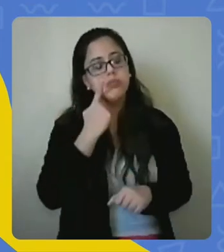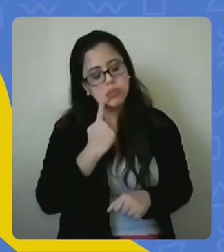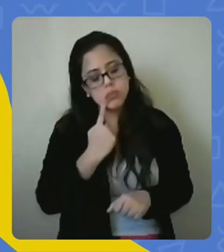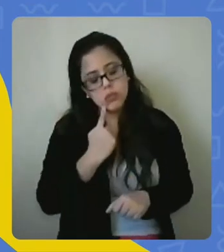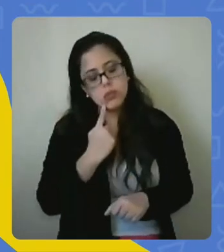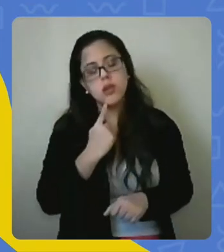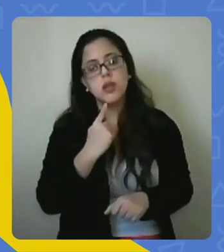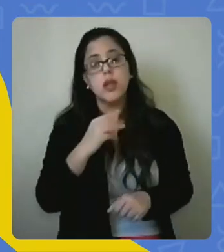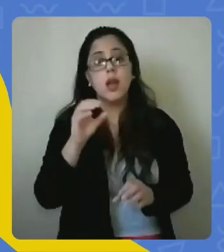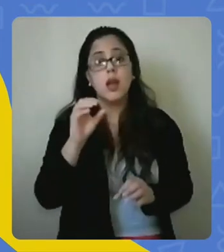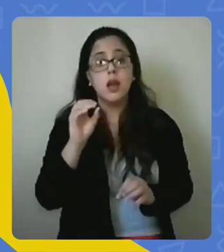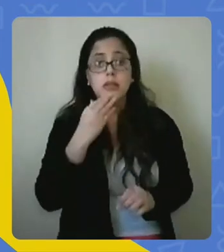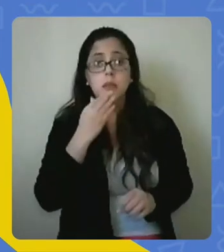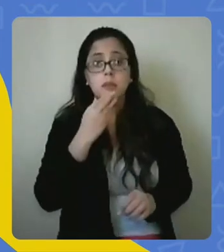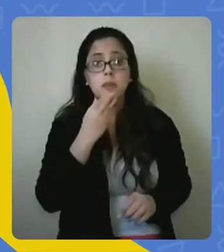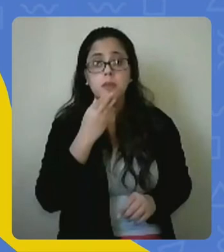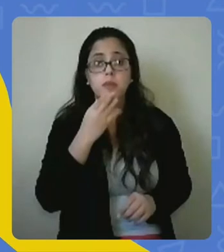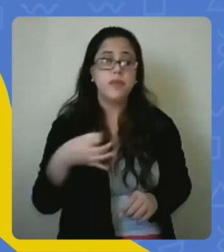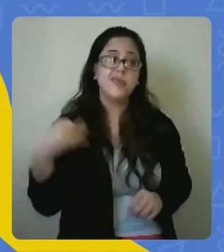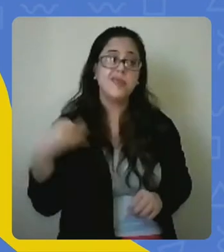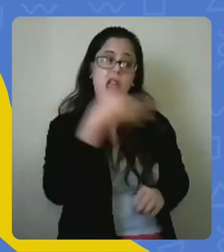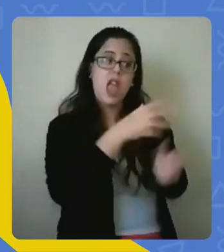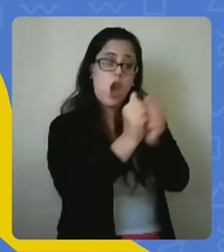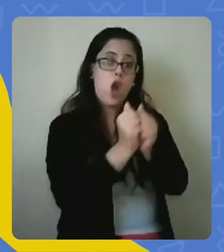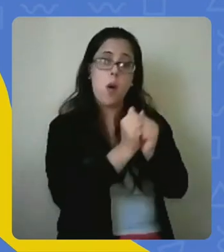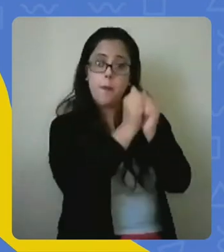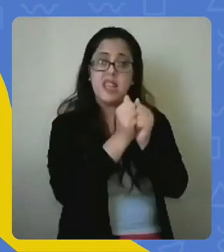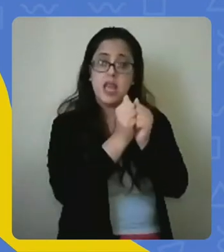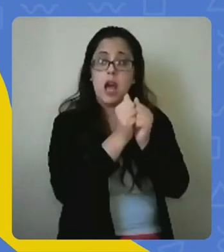Decile al compañero que tenés a la derecha,